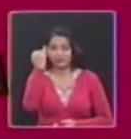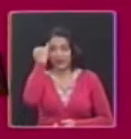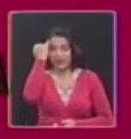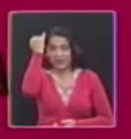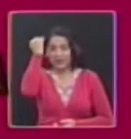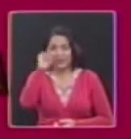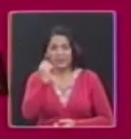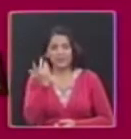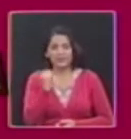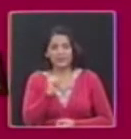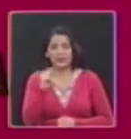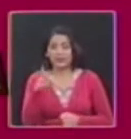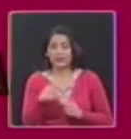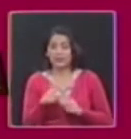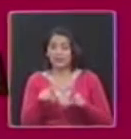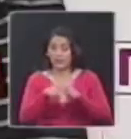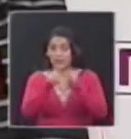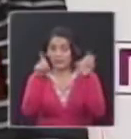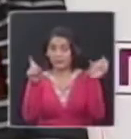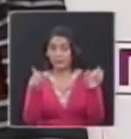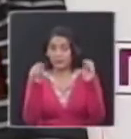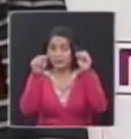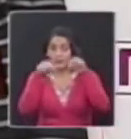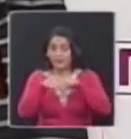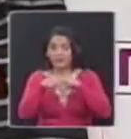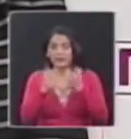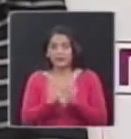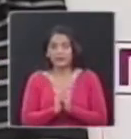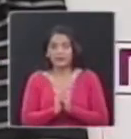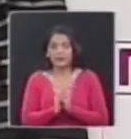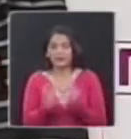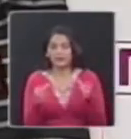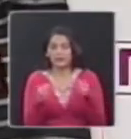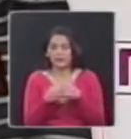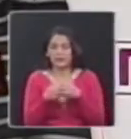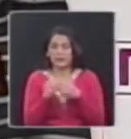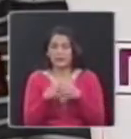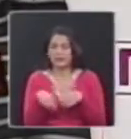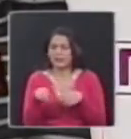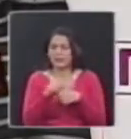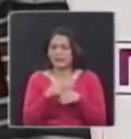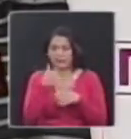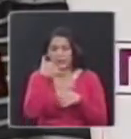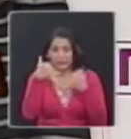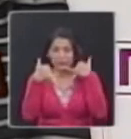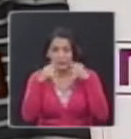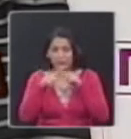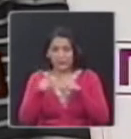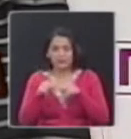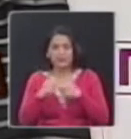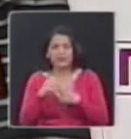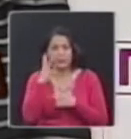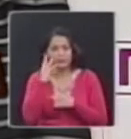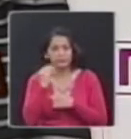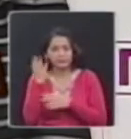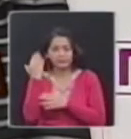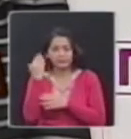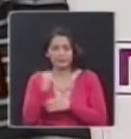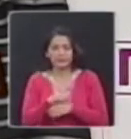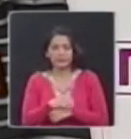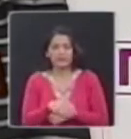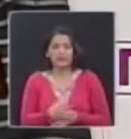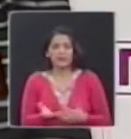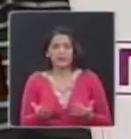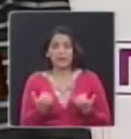proyecto que maneja Fundación Telefónica a nivel internacional. Estamos en más de 15 países. Es un proyecto que tiene ya varios años de ejecución,